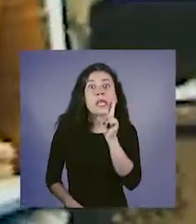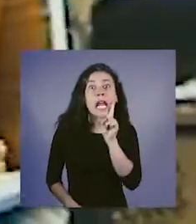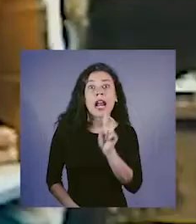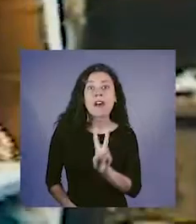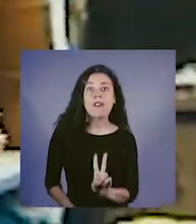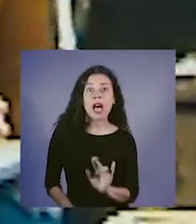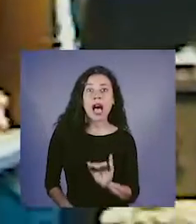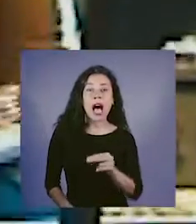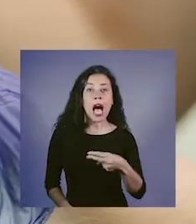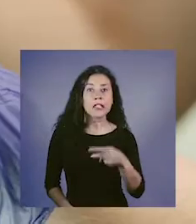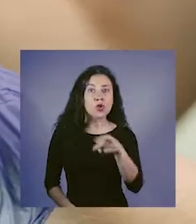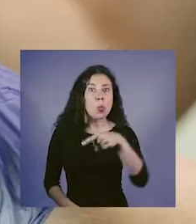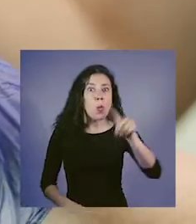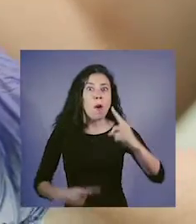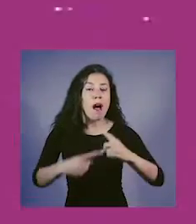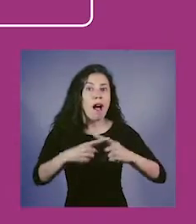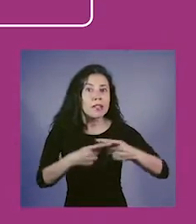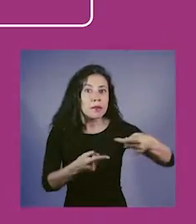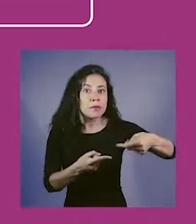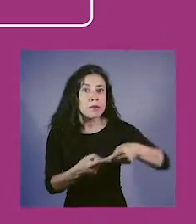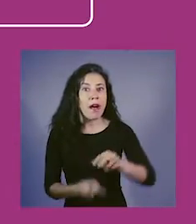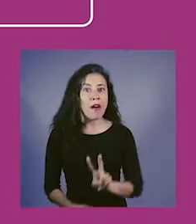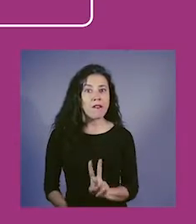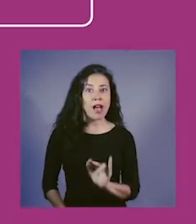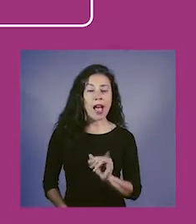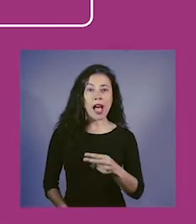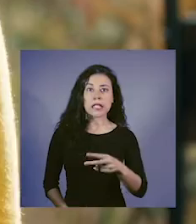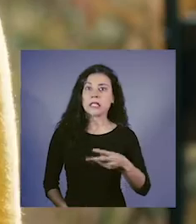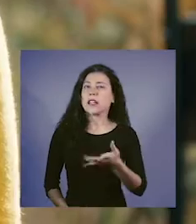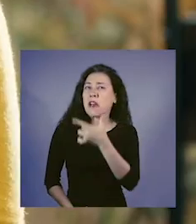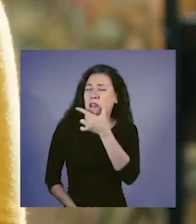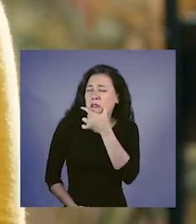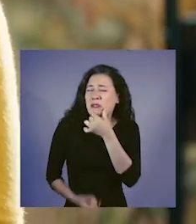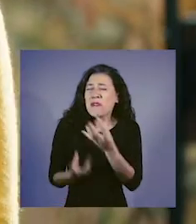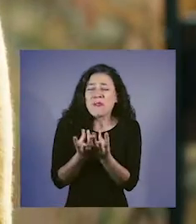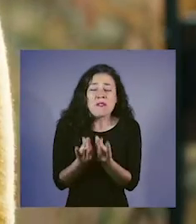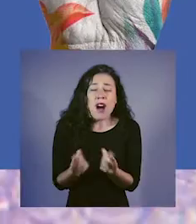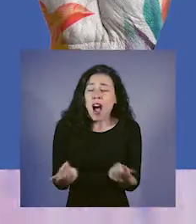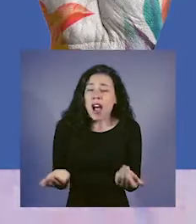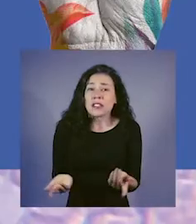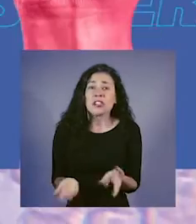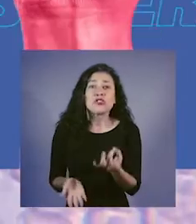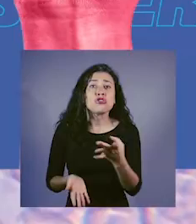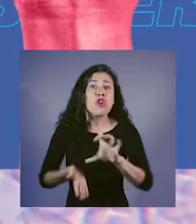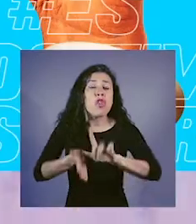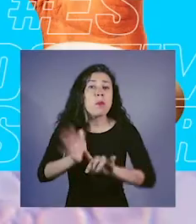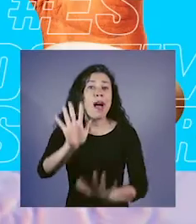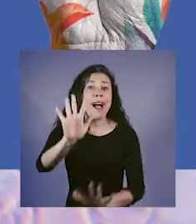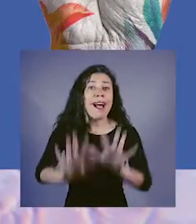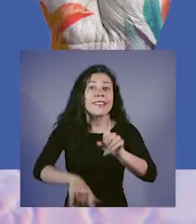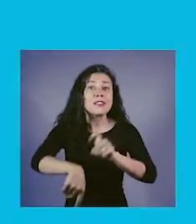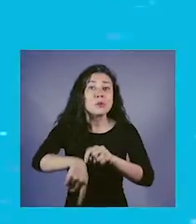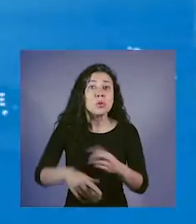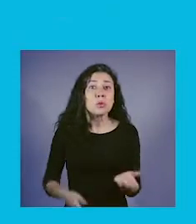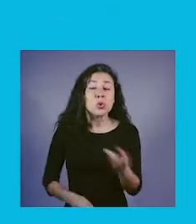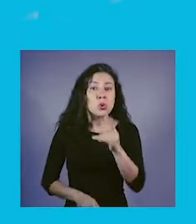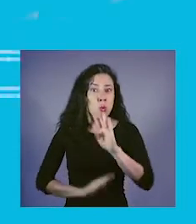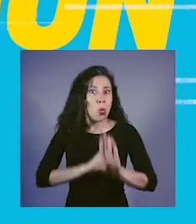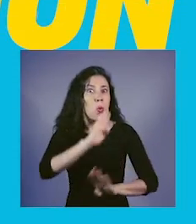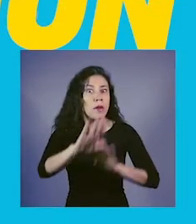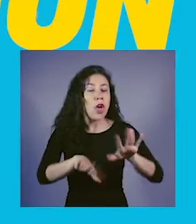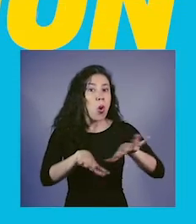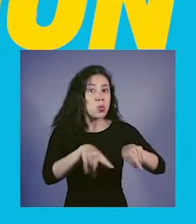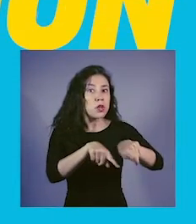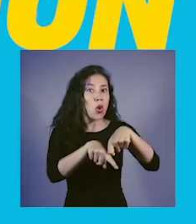con VIH. Hazte el test de VIH. Porque es simple y fácil. En tan solo 15 minutos. Y